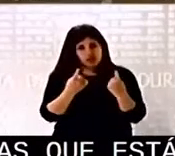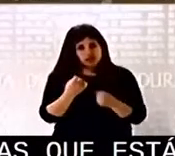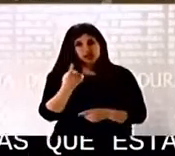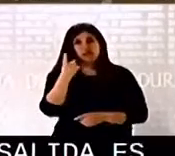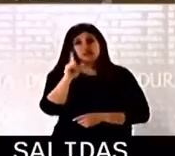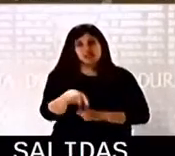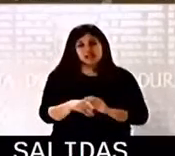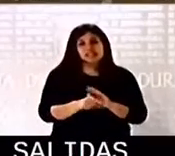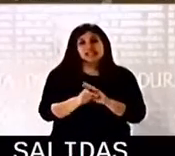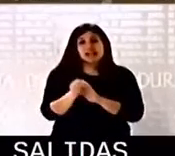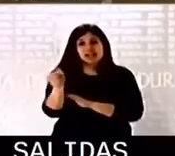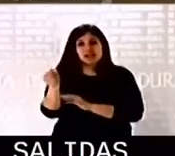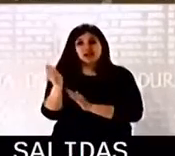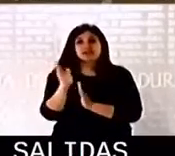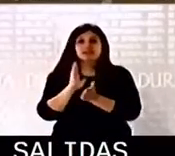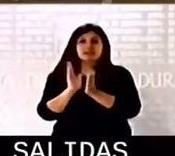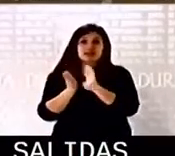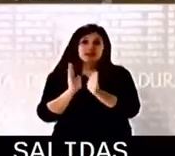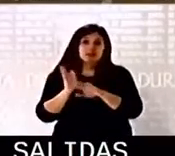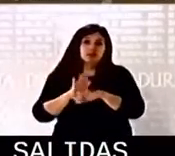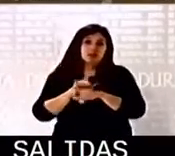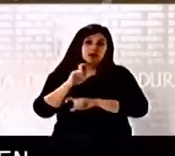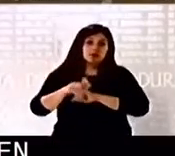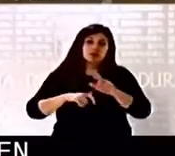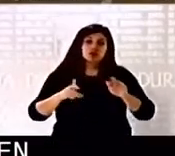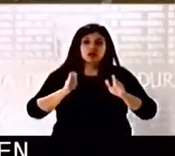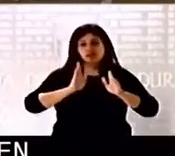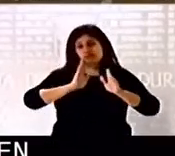de las personas que están en residencias de mayores.